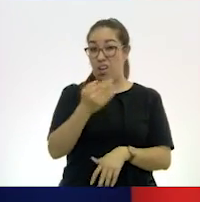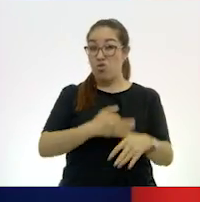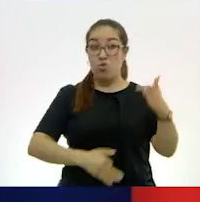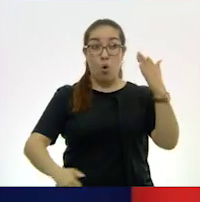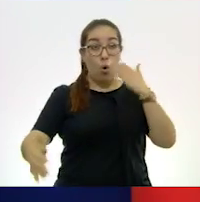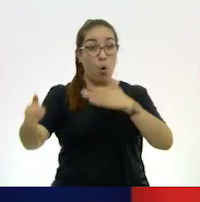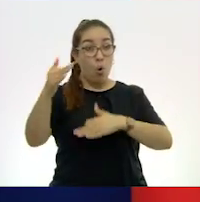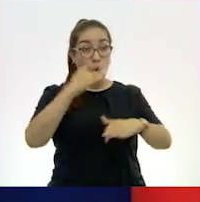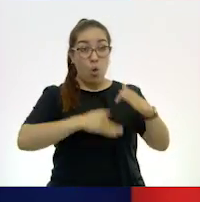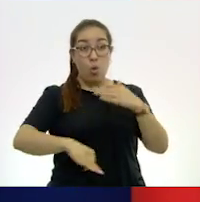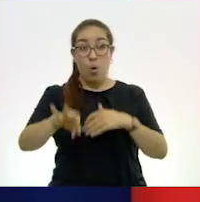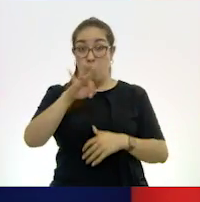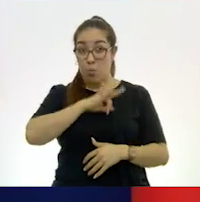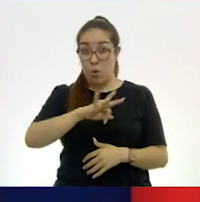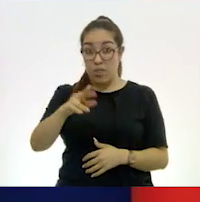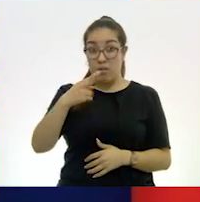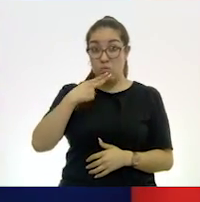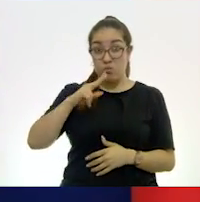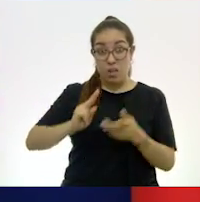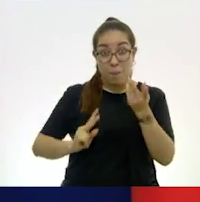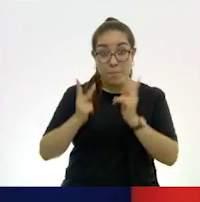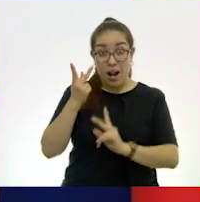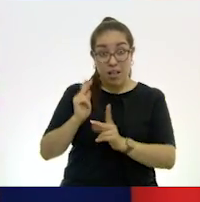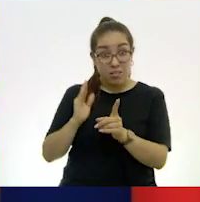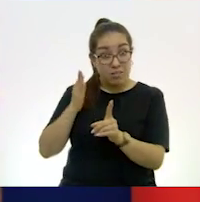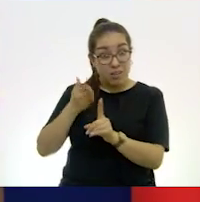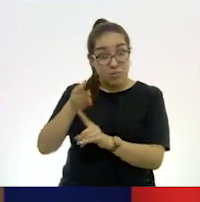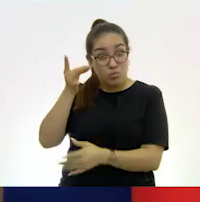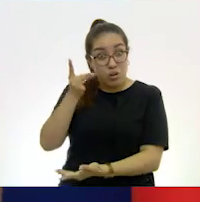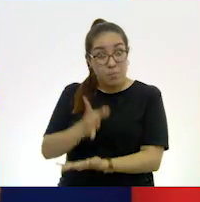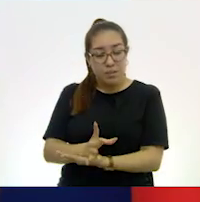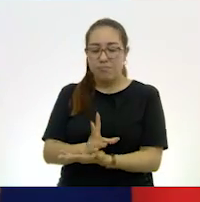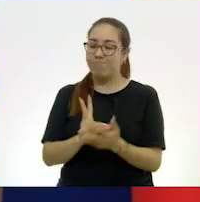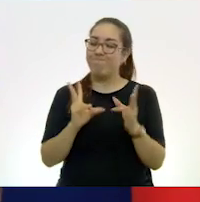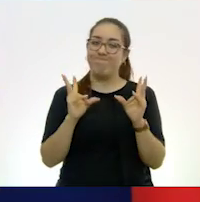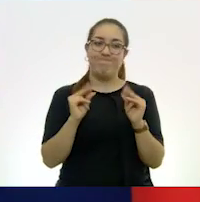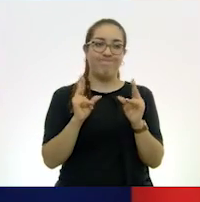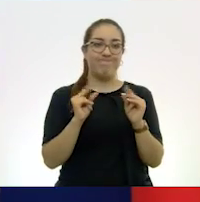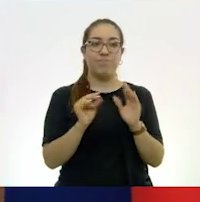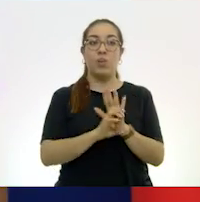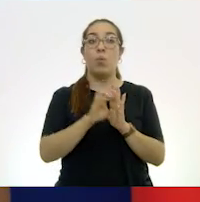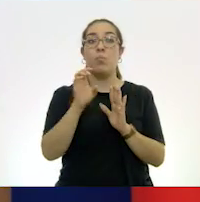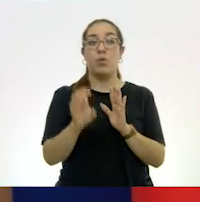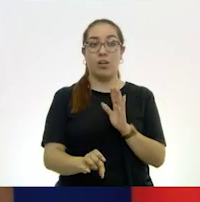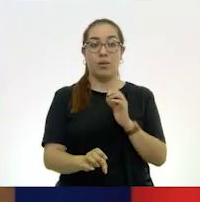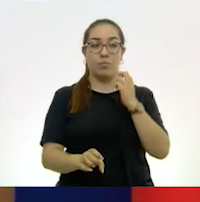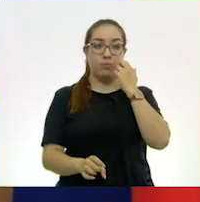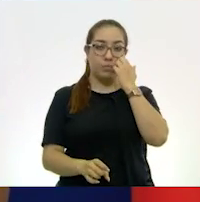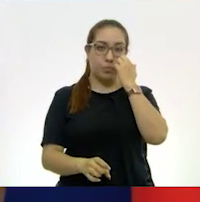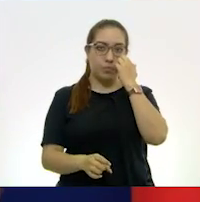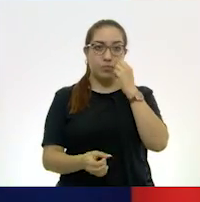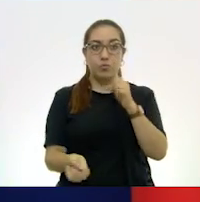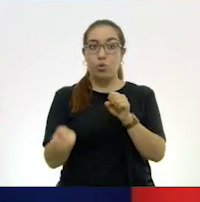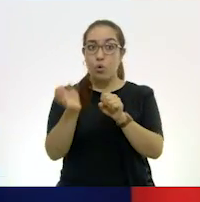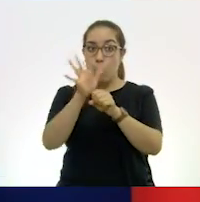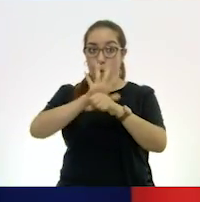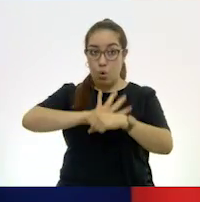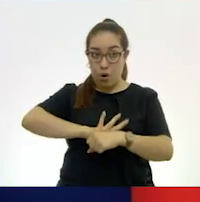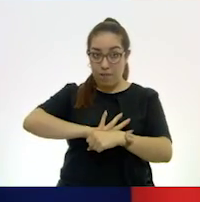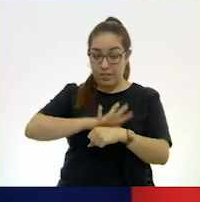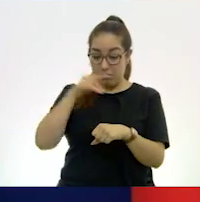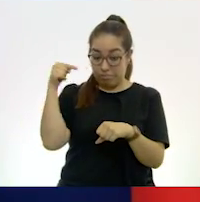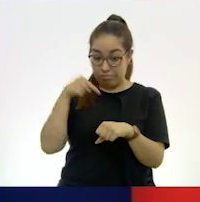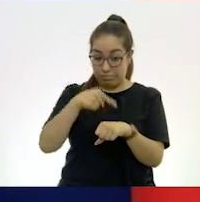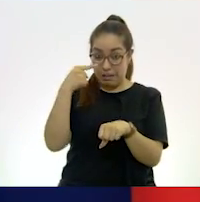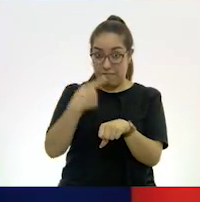casos aplica para utilizar solo plantas medicinales. Por ejemplo, el coronavirus es una enfermedad